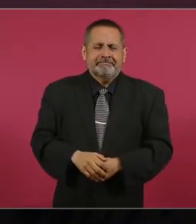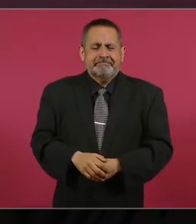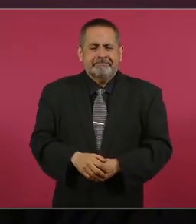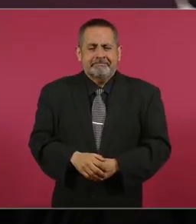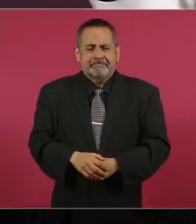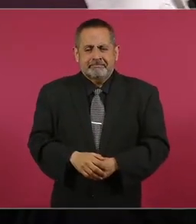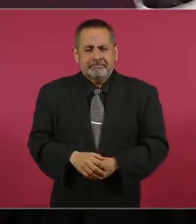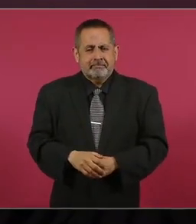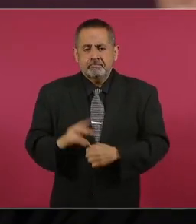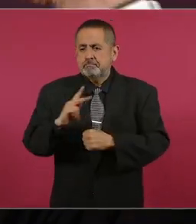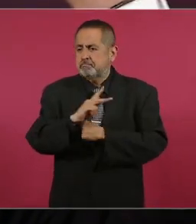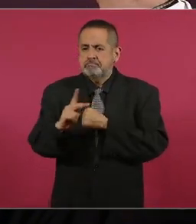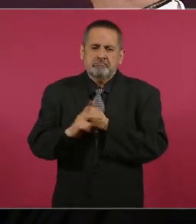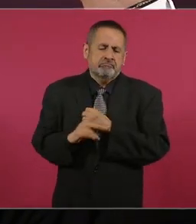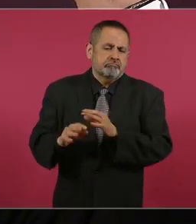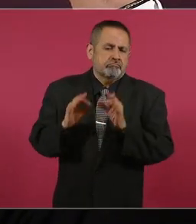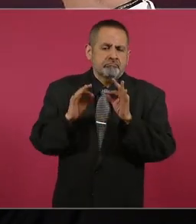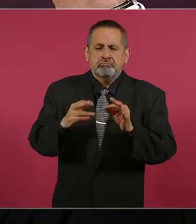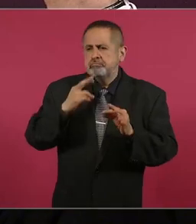de los países